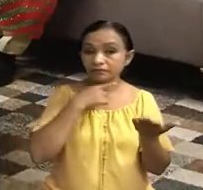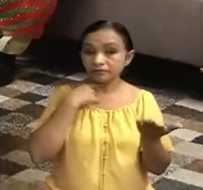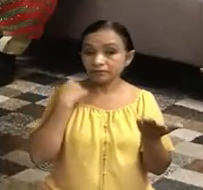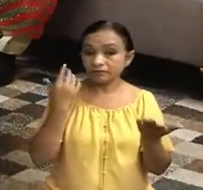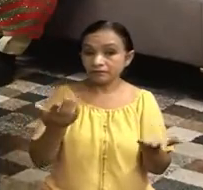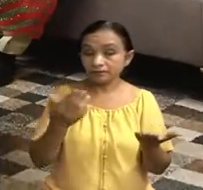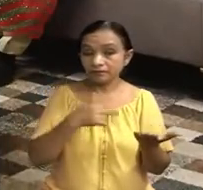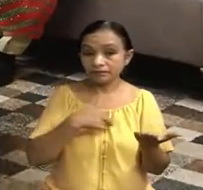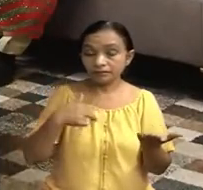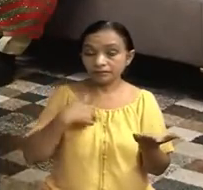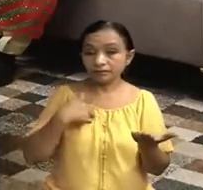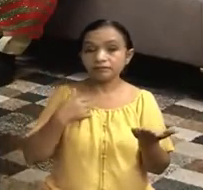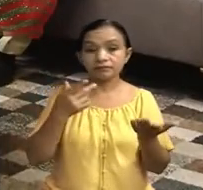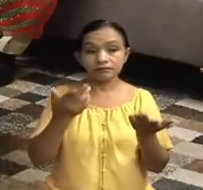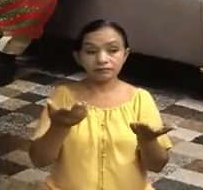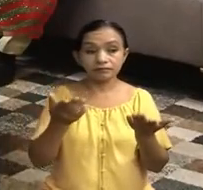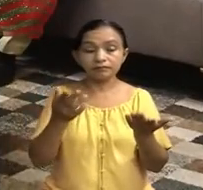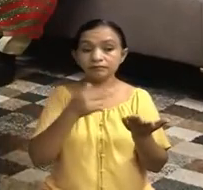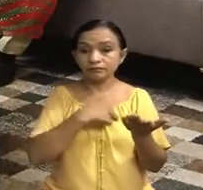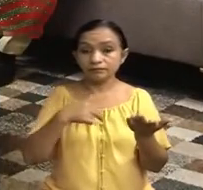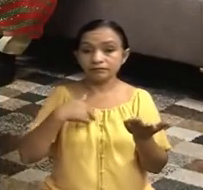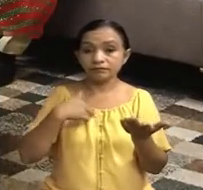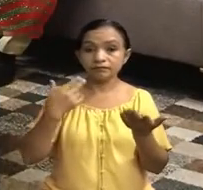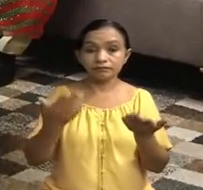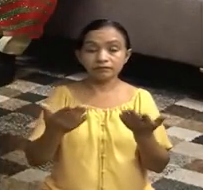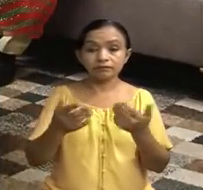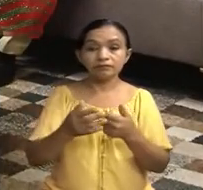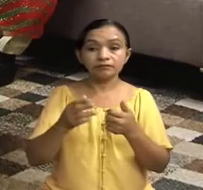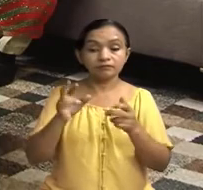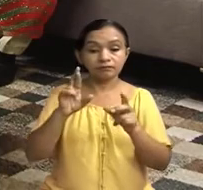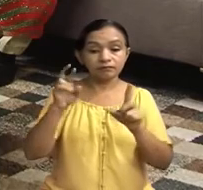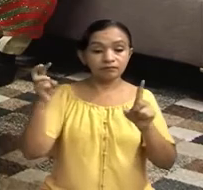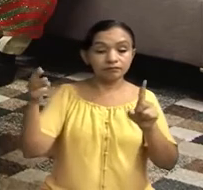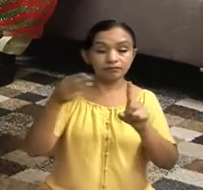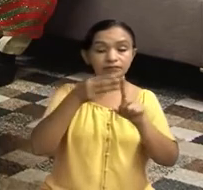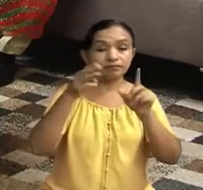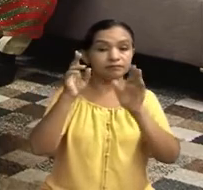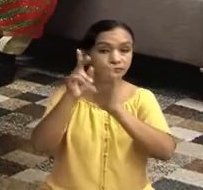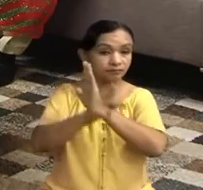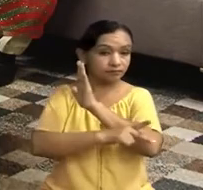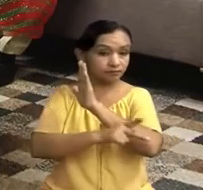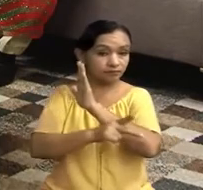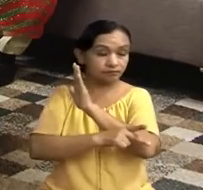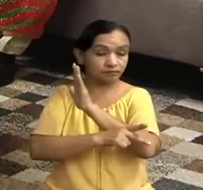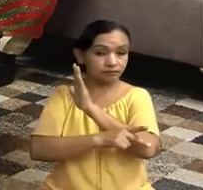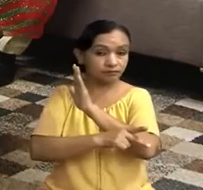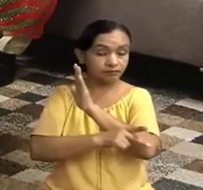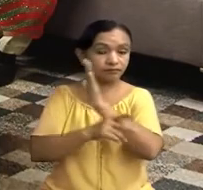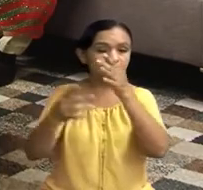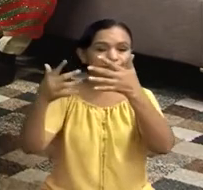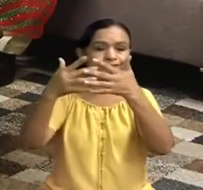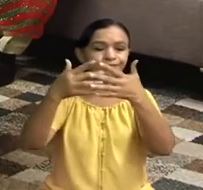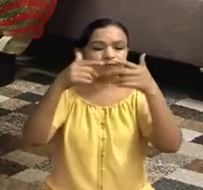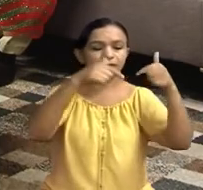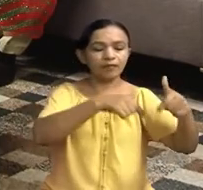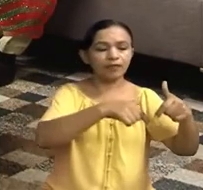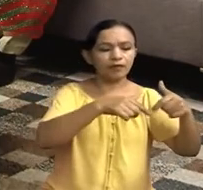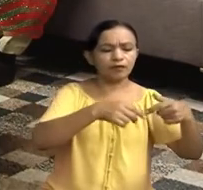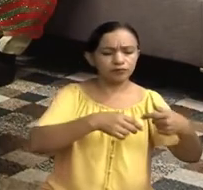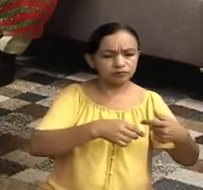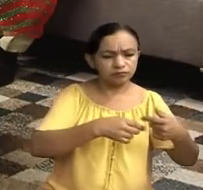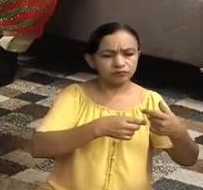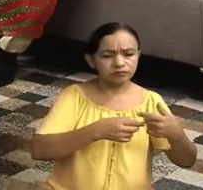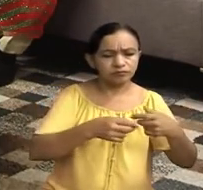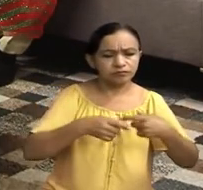o digamos, tapar lo que realmente está sucediendo en una región del mundo que históricamente ha sido el trasero de los Estados Unidos y que hoy se ha levantado